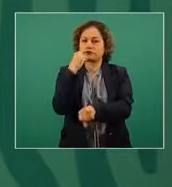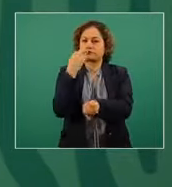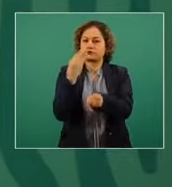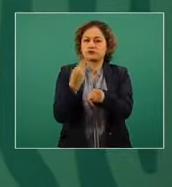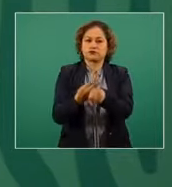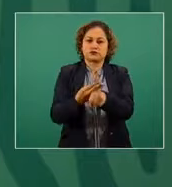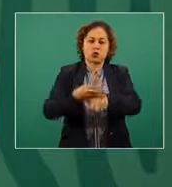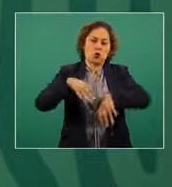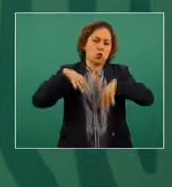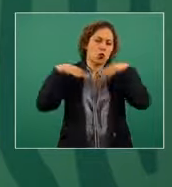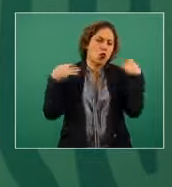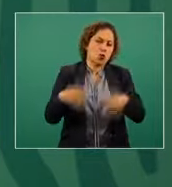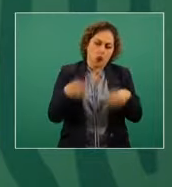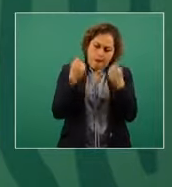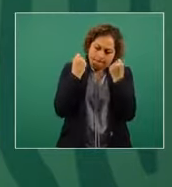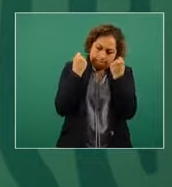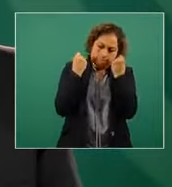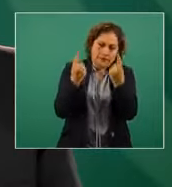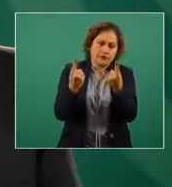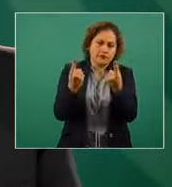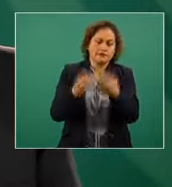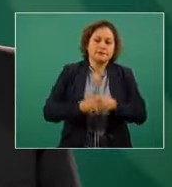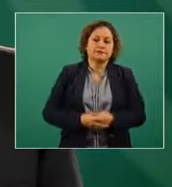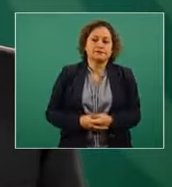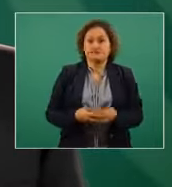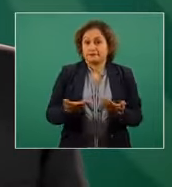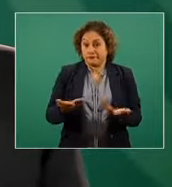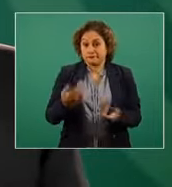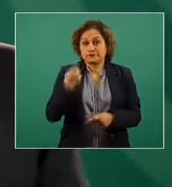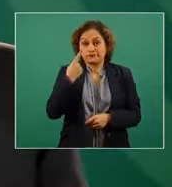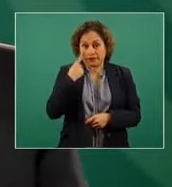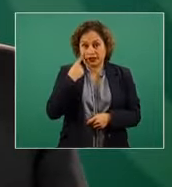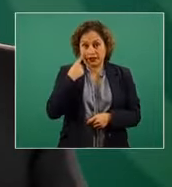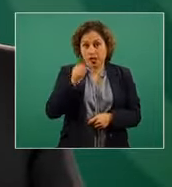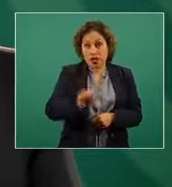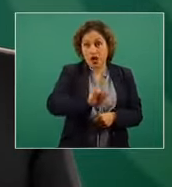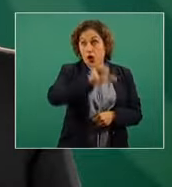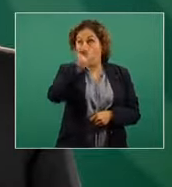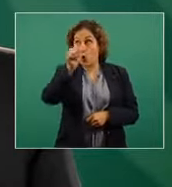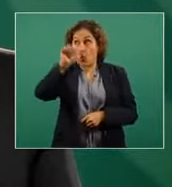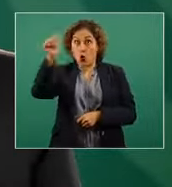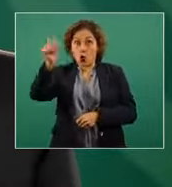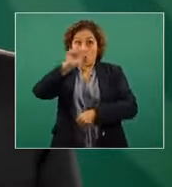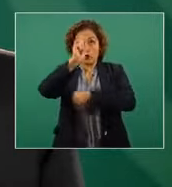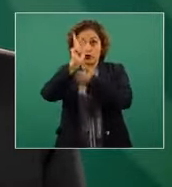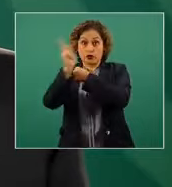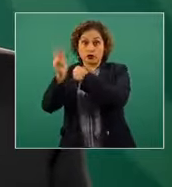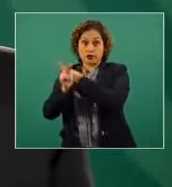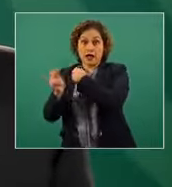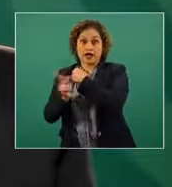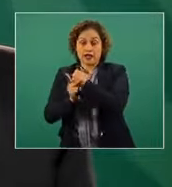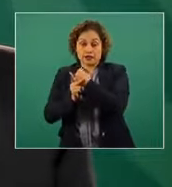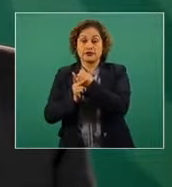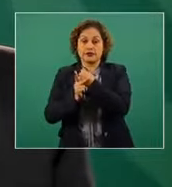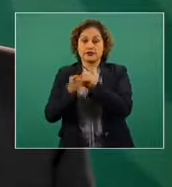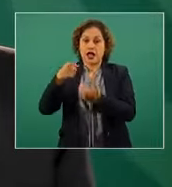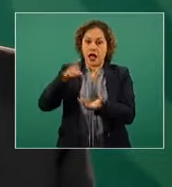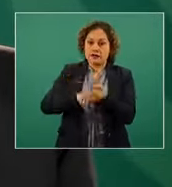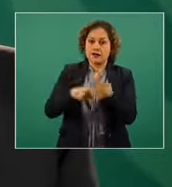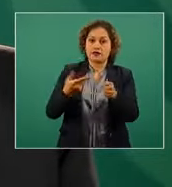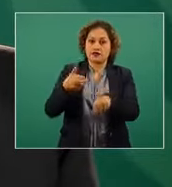En otros países han habido paros en hospitales,